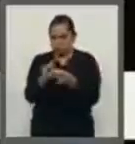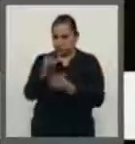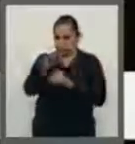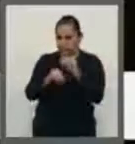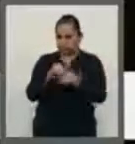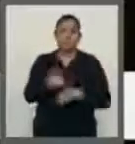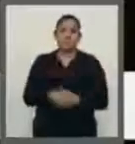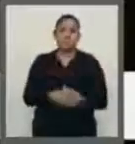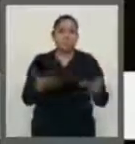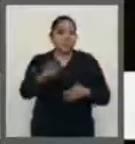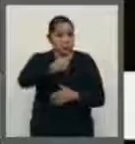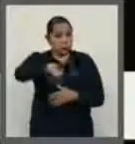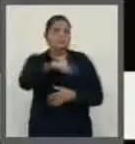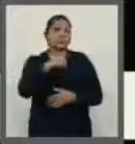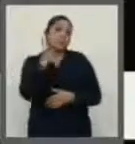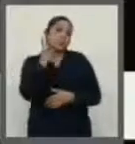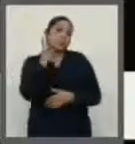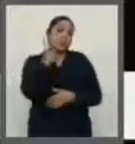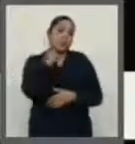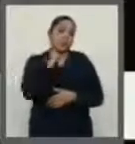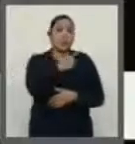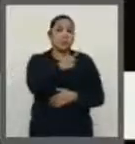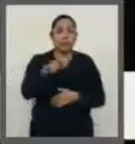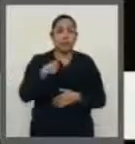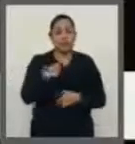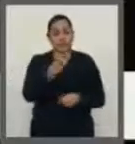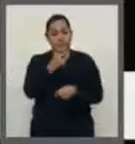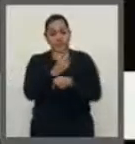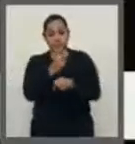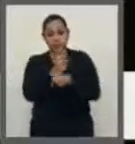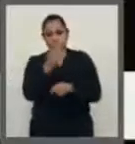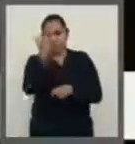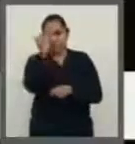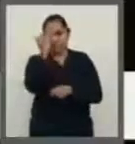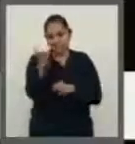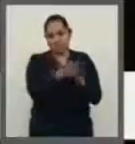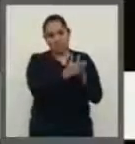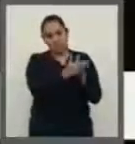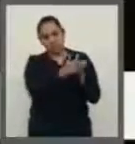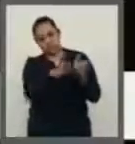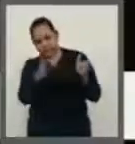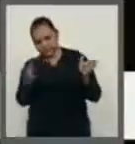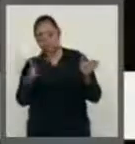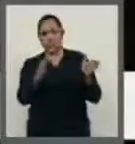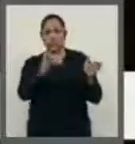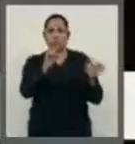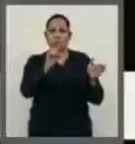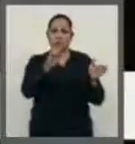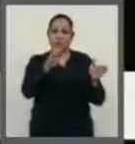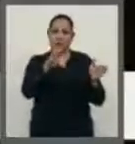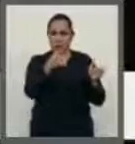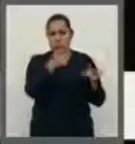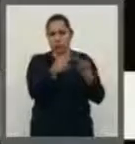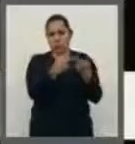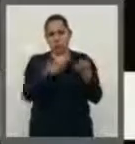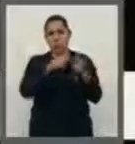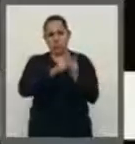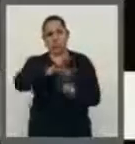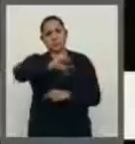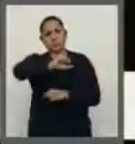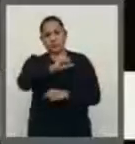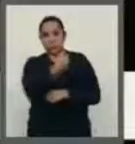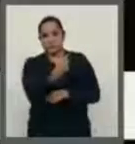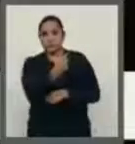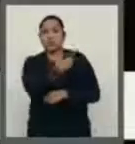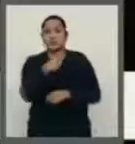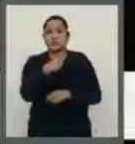deberá expedir durante el segundo periodo de sesiones de la 62 legislatura la